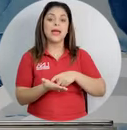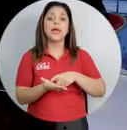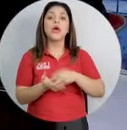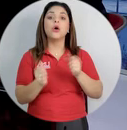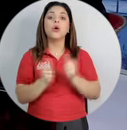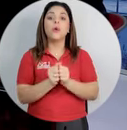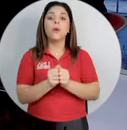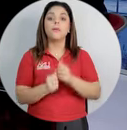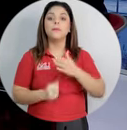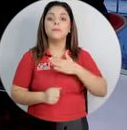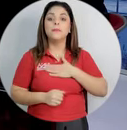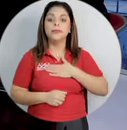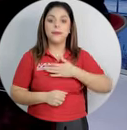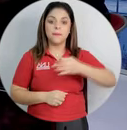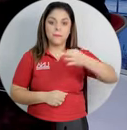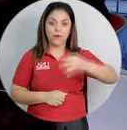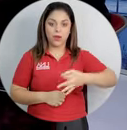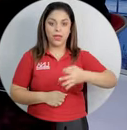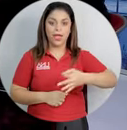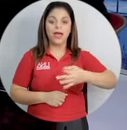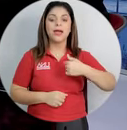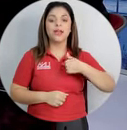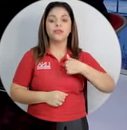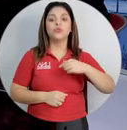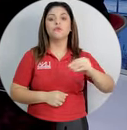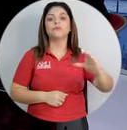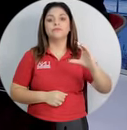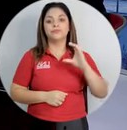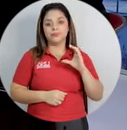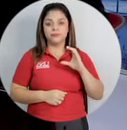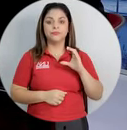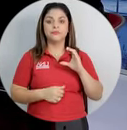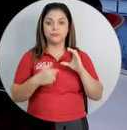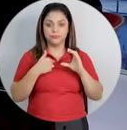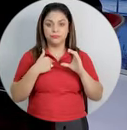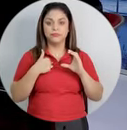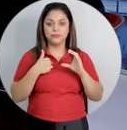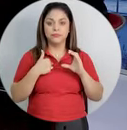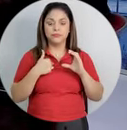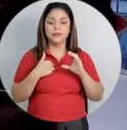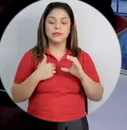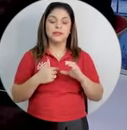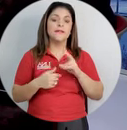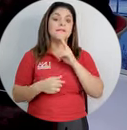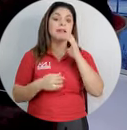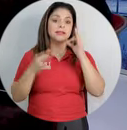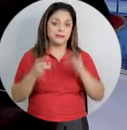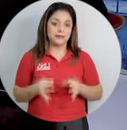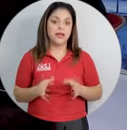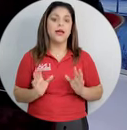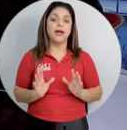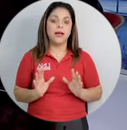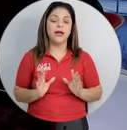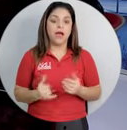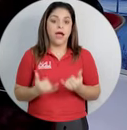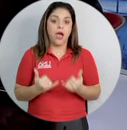la moneda. Si vamos a hacer una refundición, buscar el endeudamiento en la moneda en la que le generamos esos